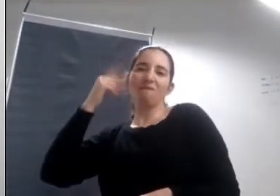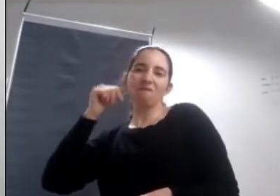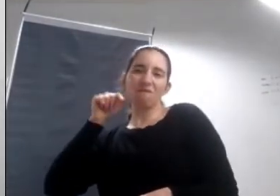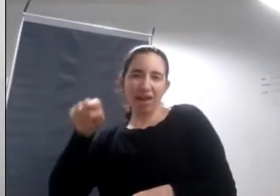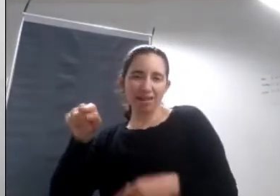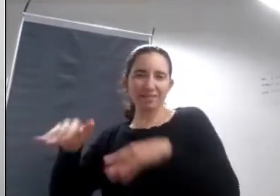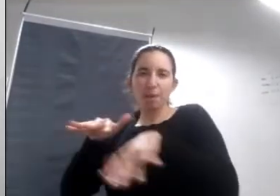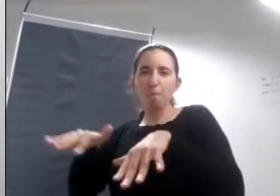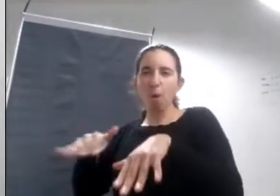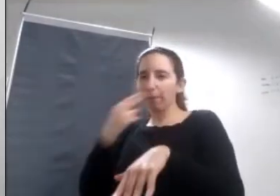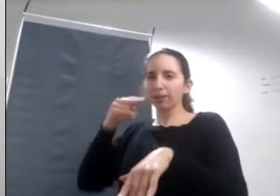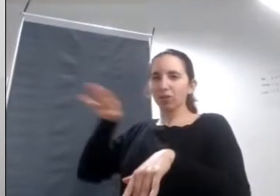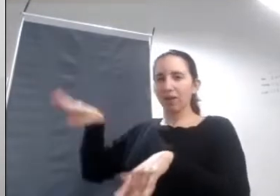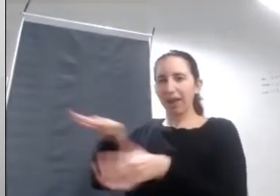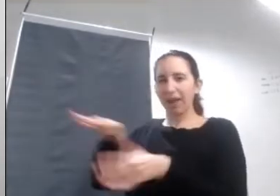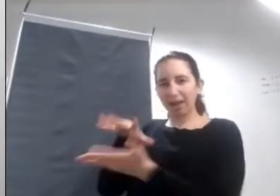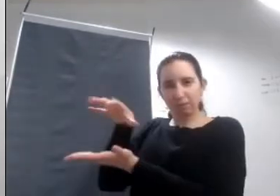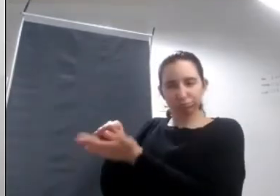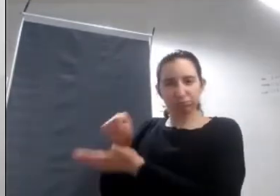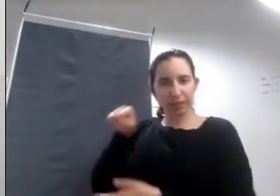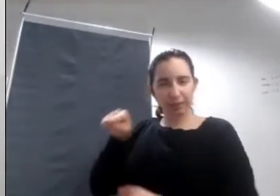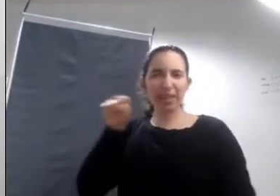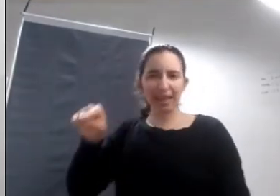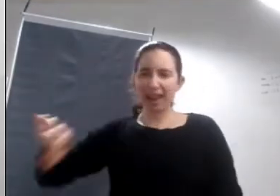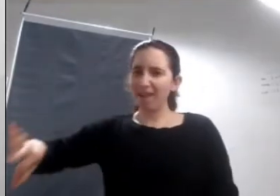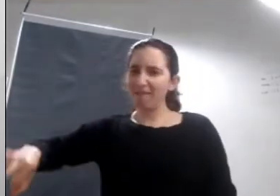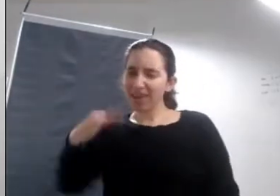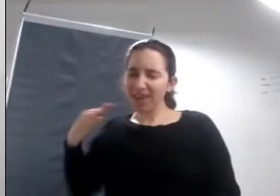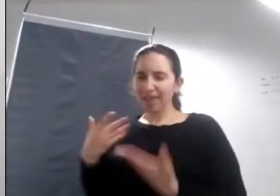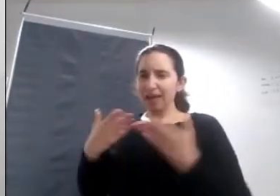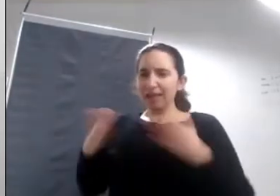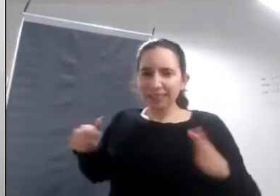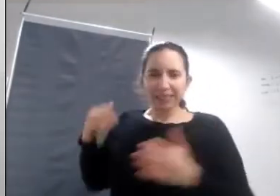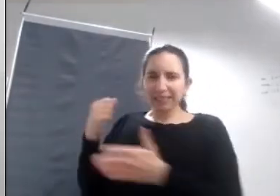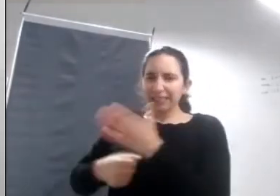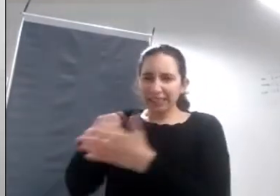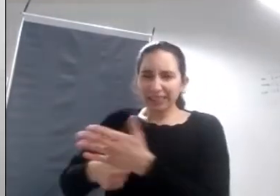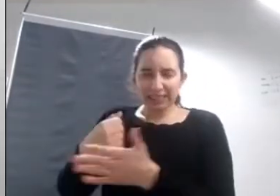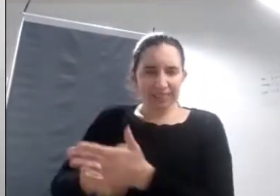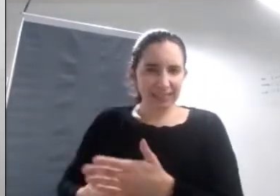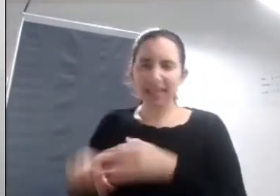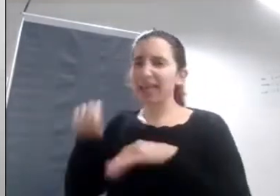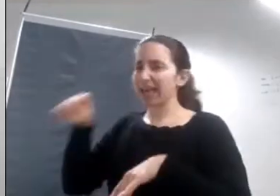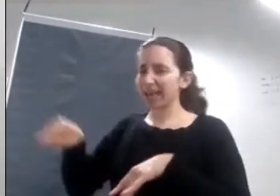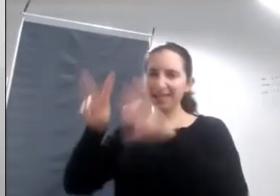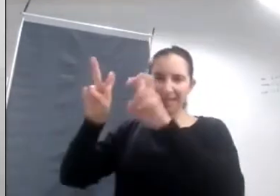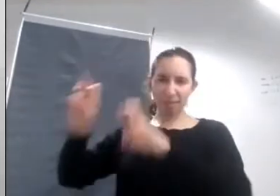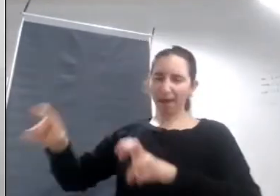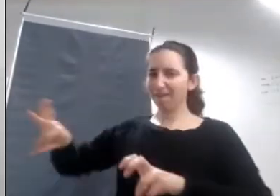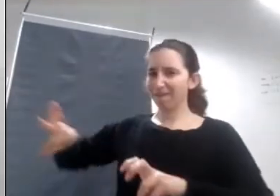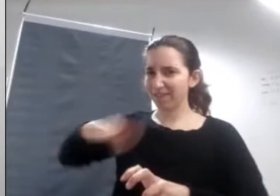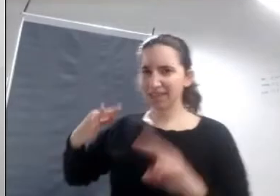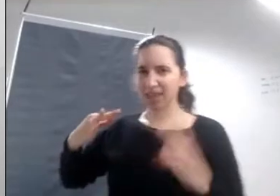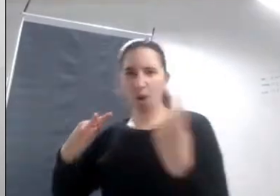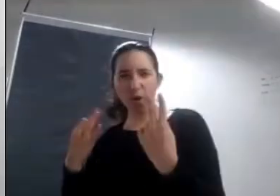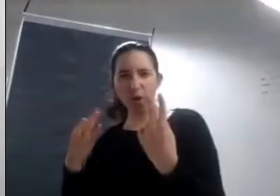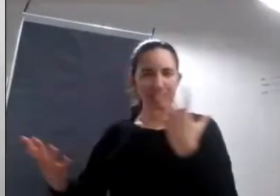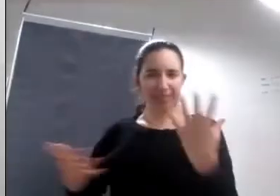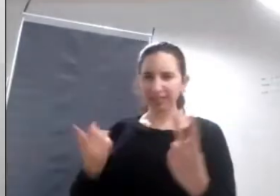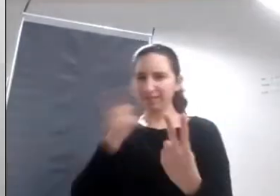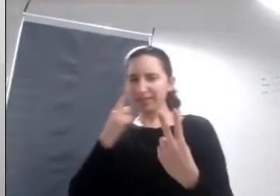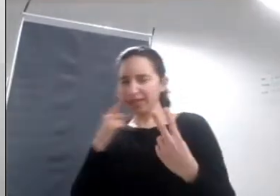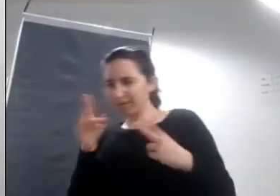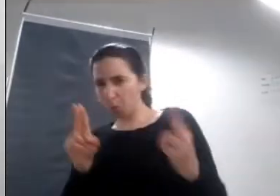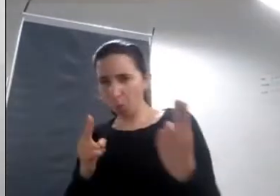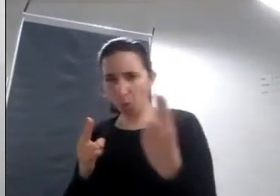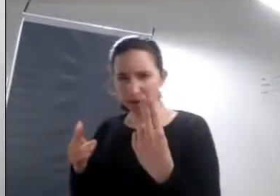lo digo porque era un tipo que se estaba jugando la vida permanentemente y sabía de qué hablaba cuando hablaba de la vida y la lucha por la